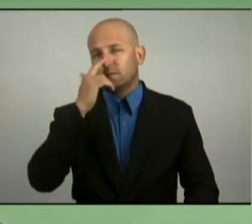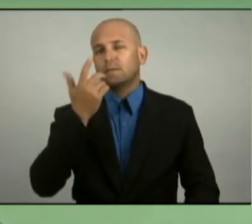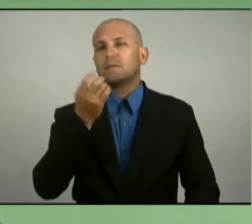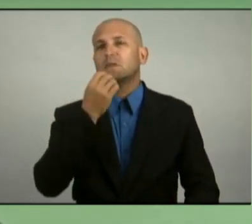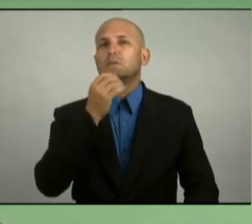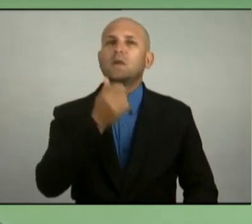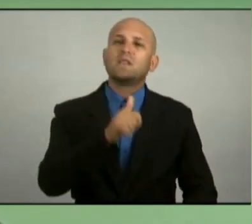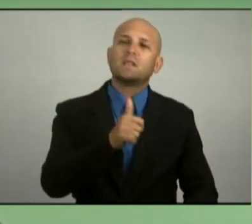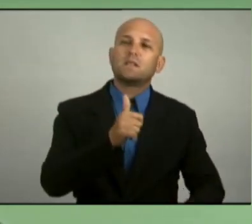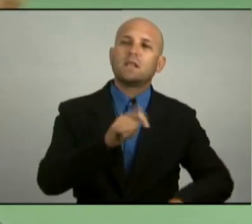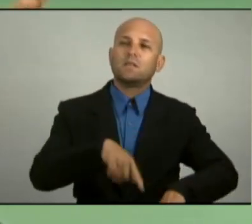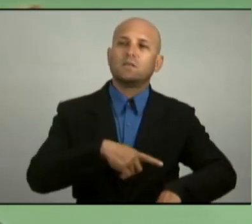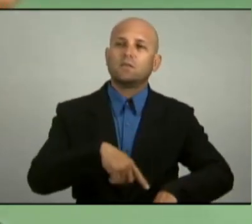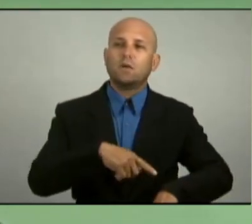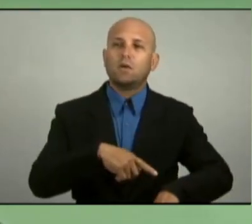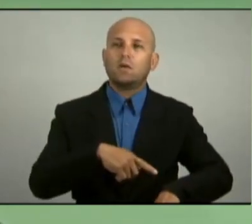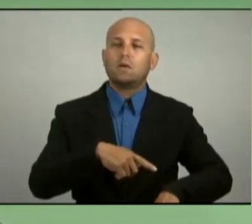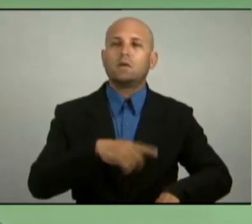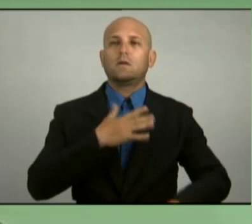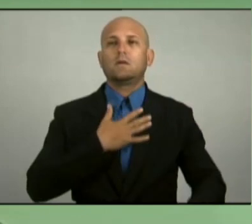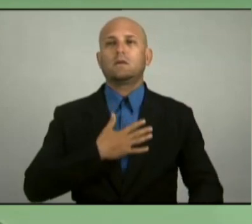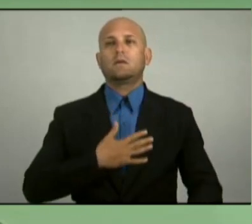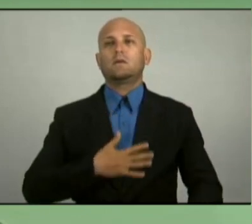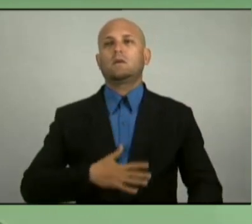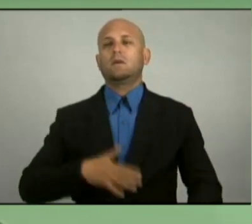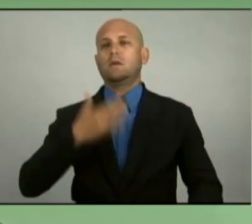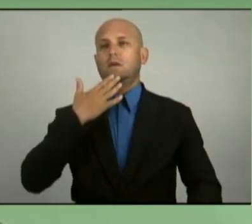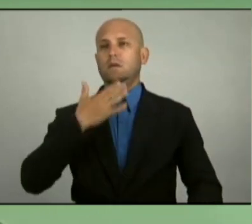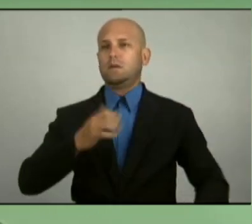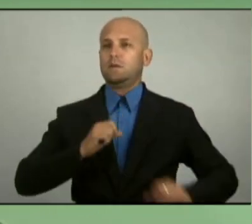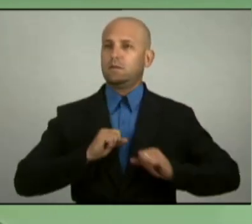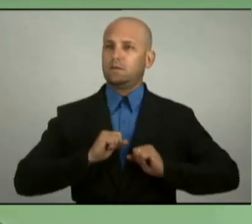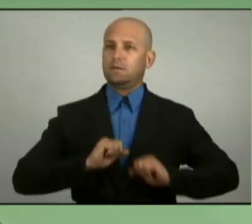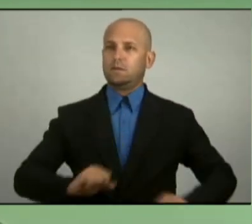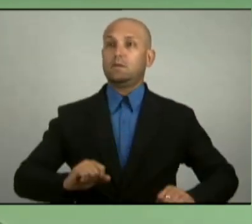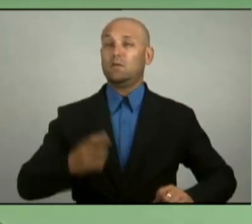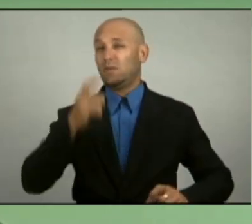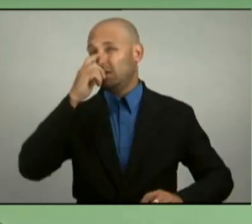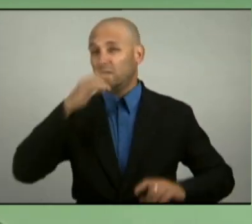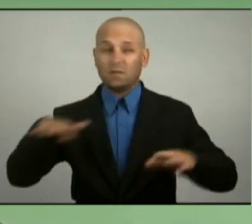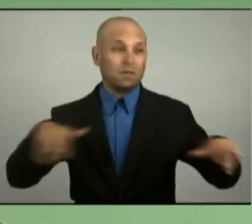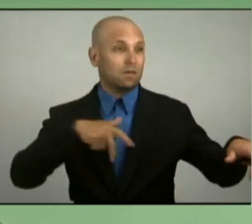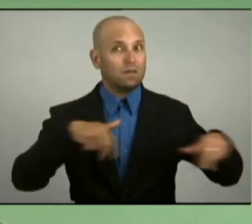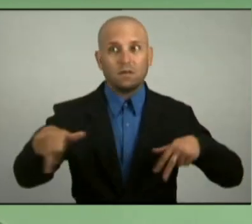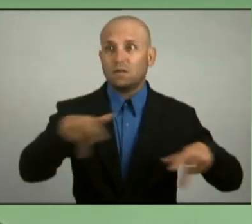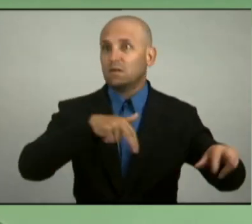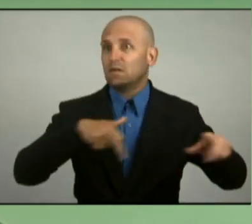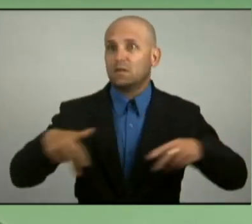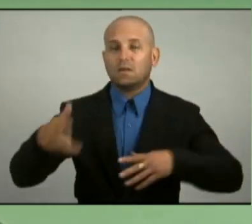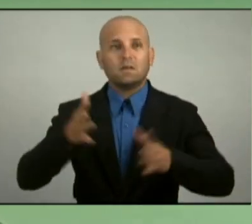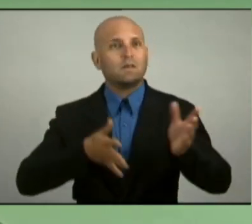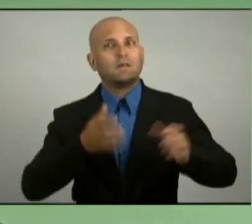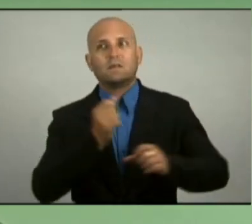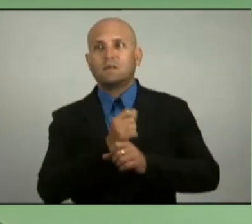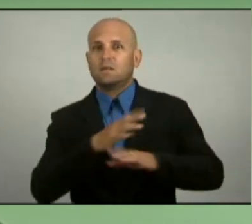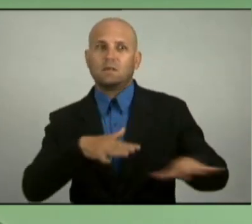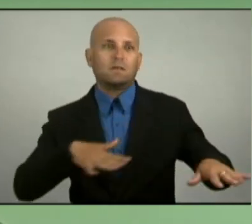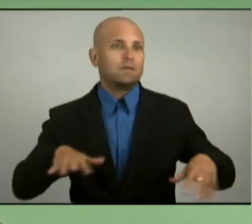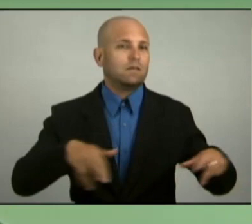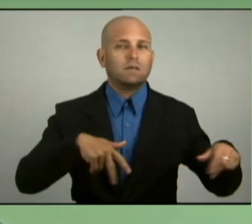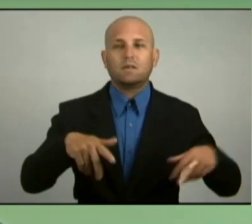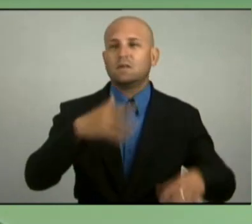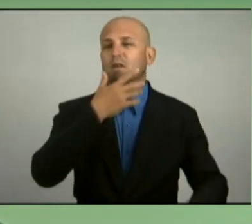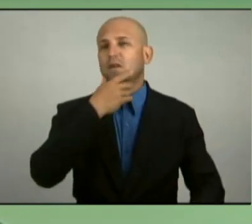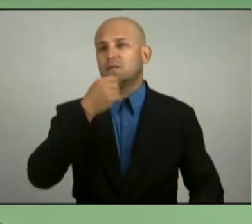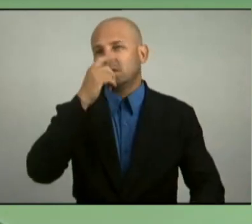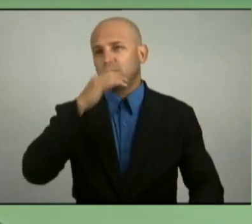dormir Entre 10 horas y ya con eso recuperan la energía que gastan en el día los niños Generalmente son por naturaleza hiperactivos en